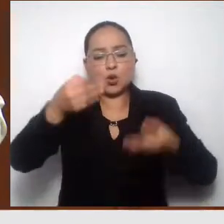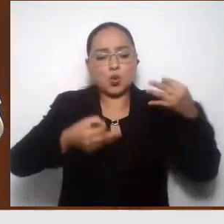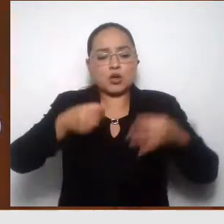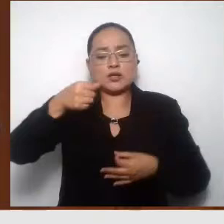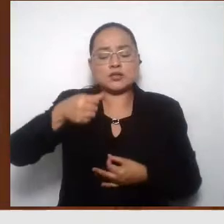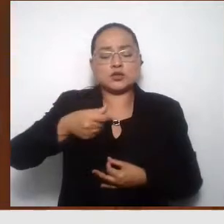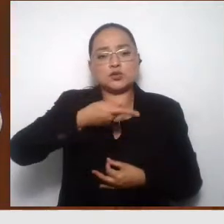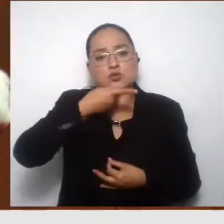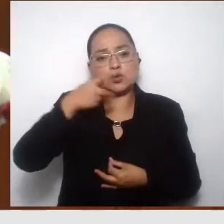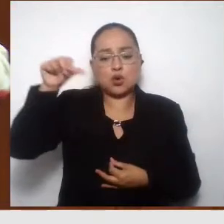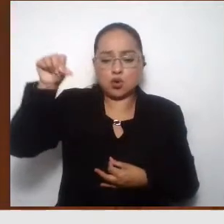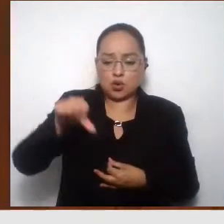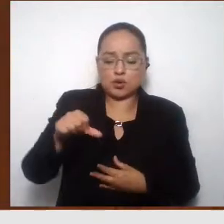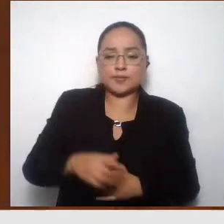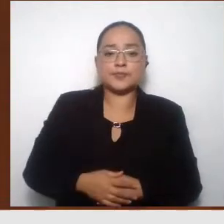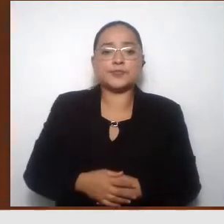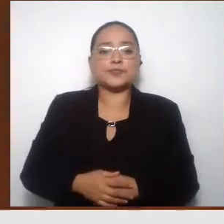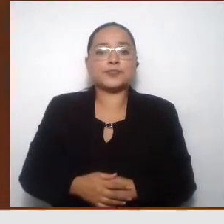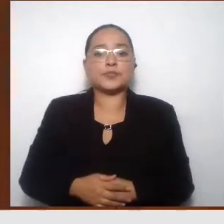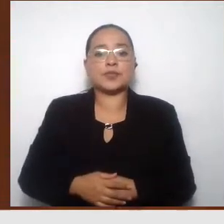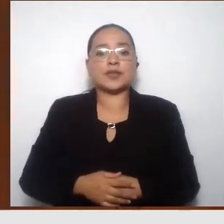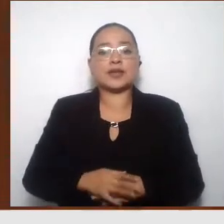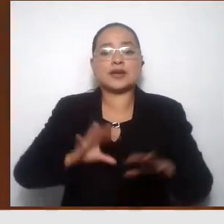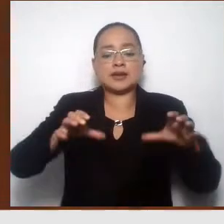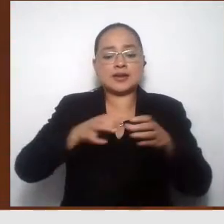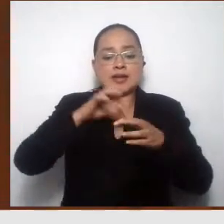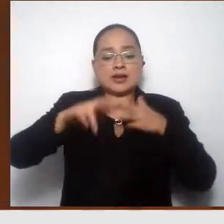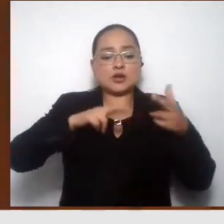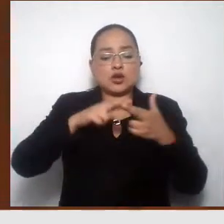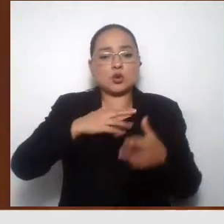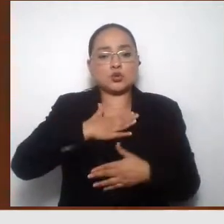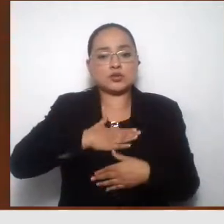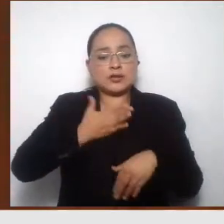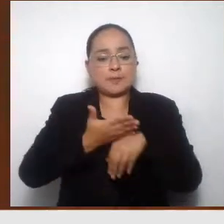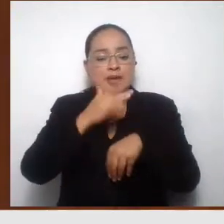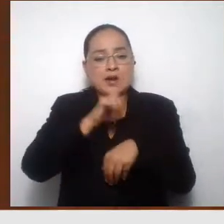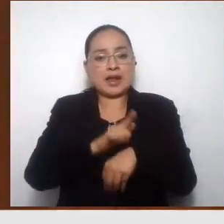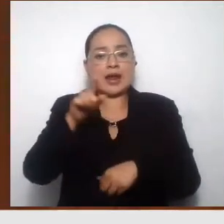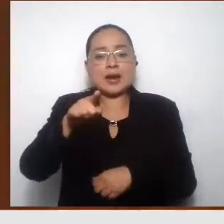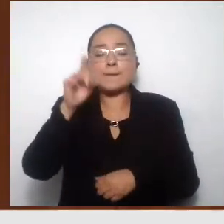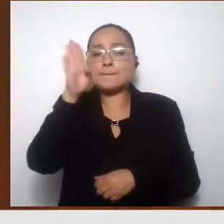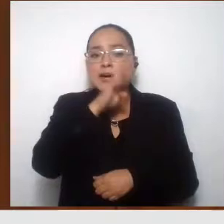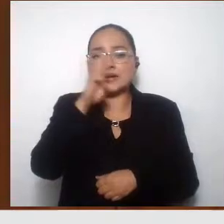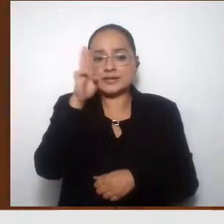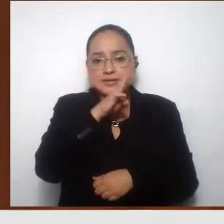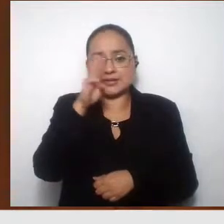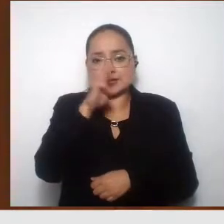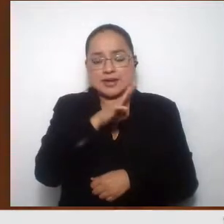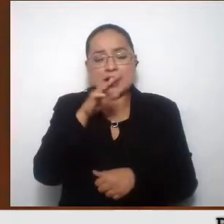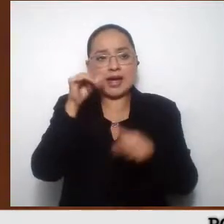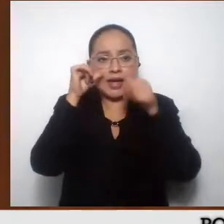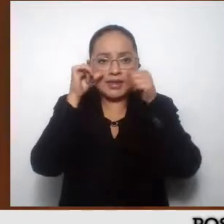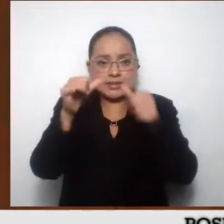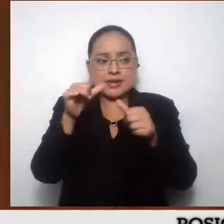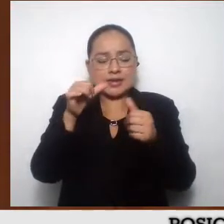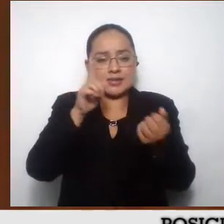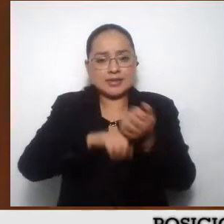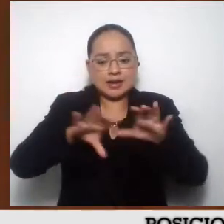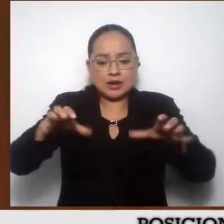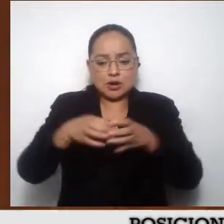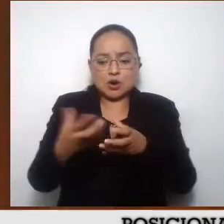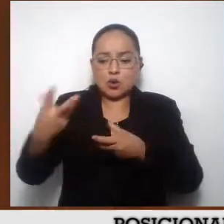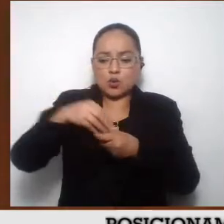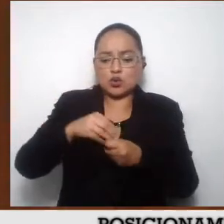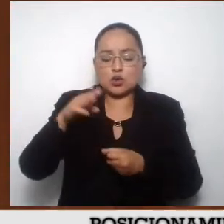El Centro Regional de Justicia Penal Acusatorio de Mazatlán atiende denuncias de los municipios de